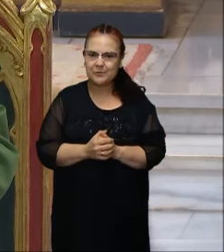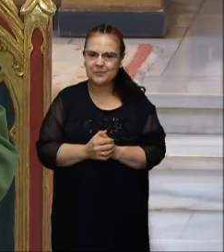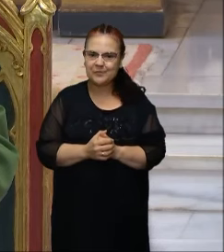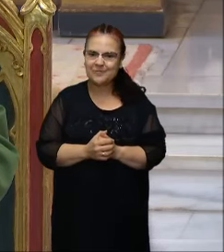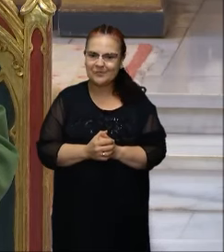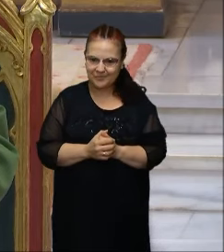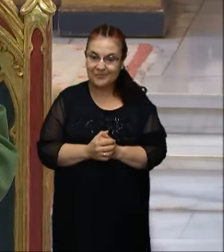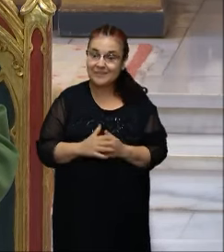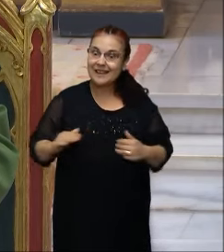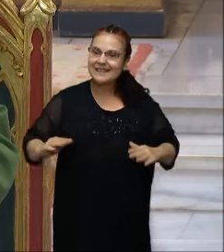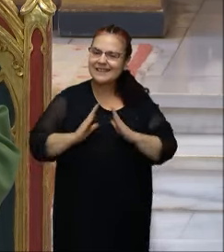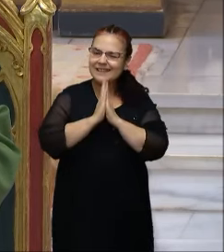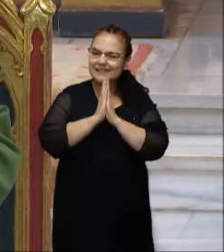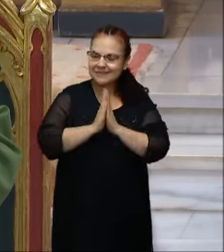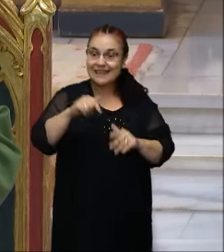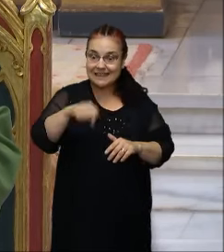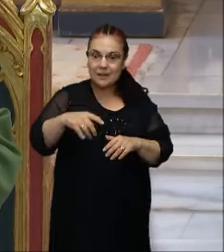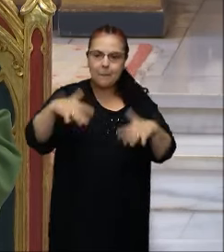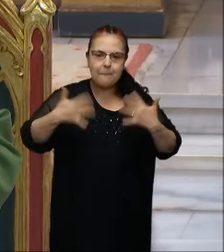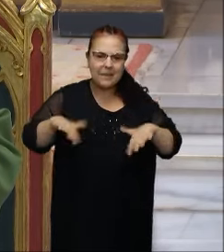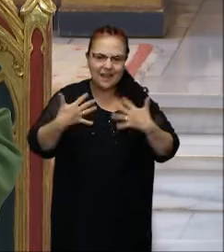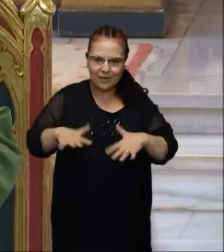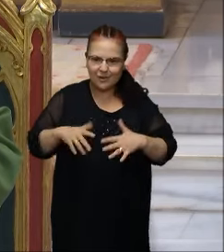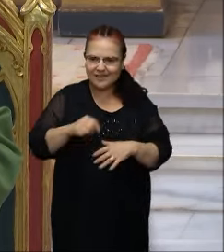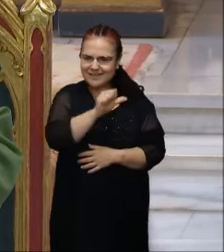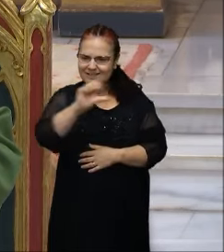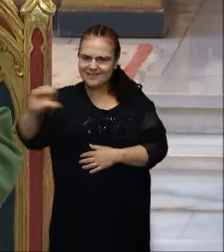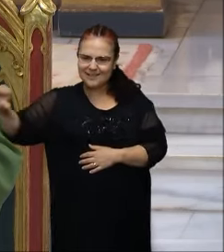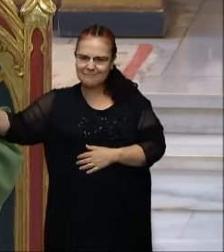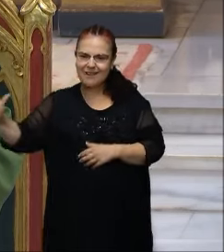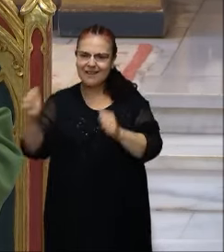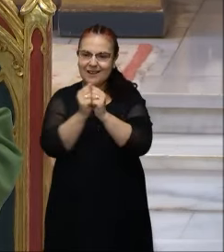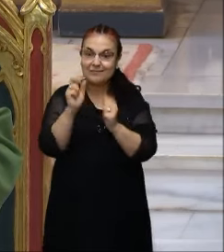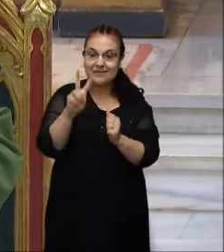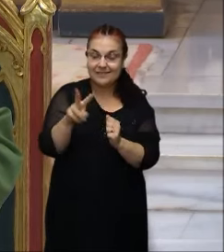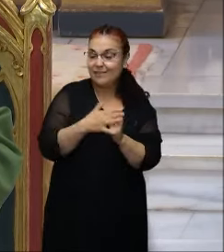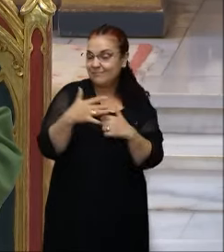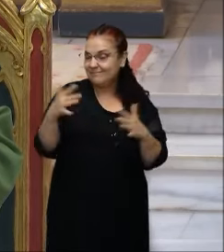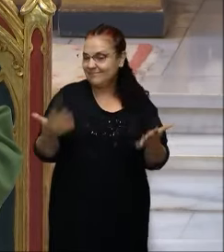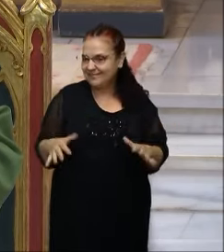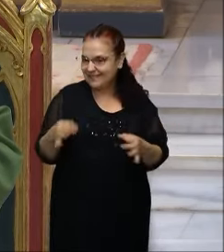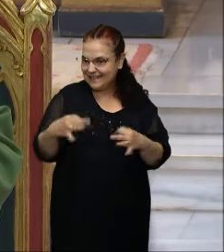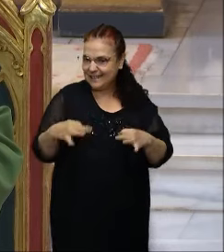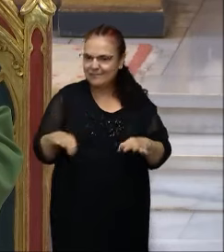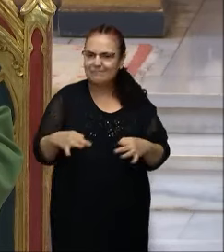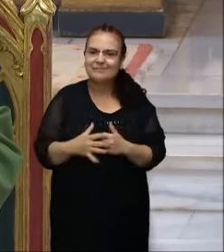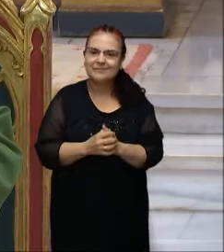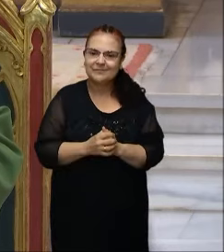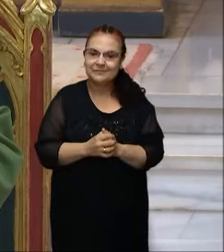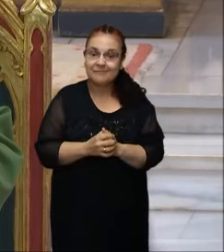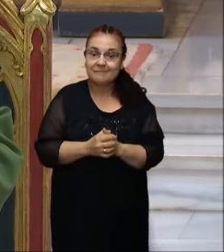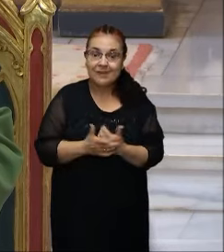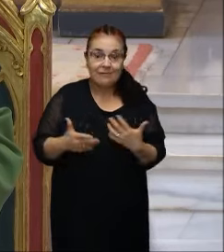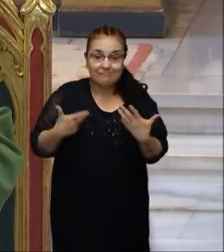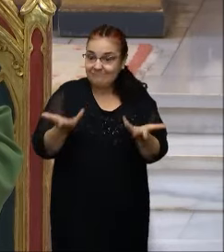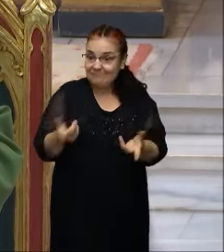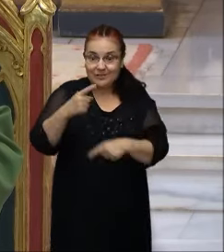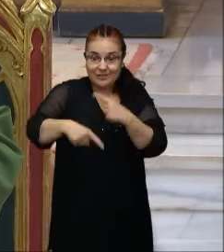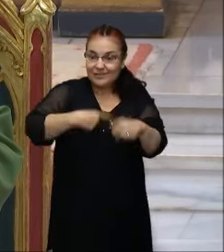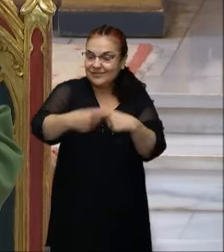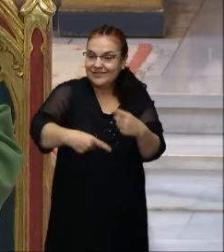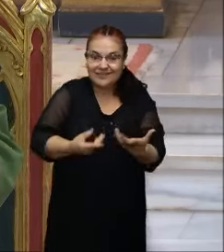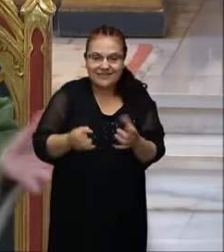Celebramos la Santa Misa en este miércoles de la semana 22ª del tiempo ordinario. Nos ponemos, como cada día, en las manos